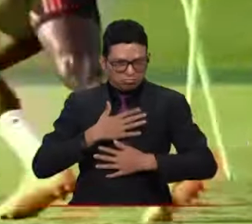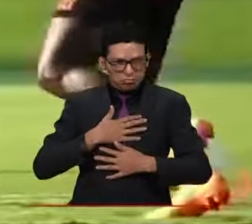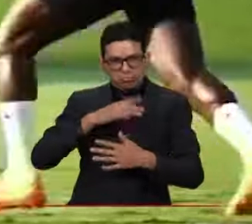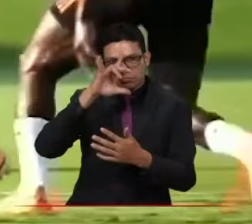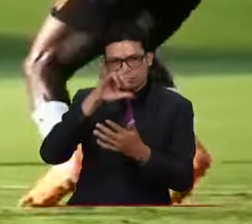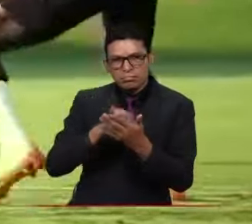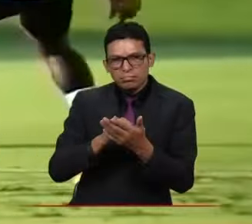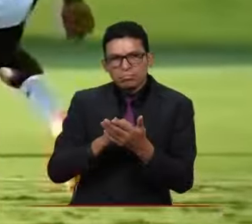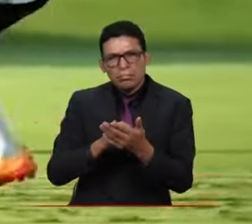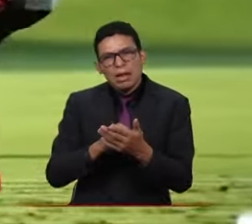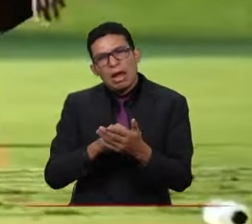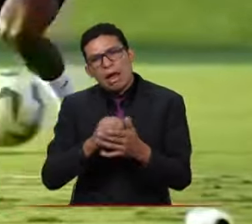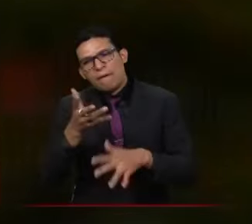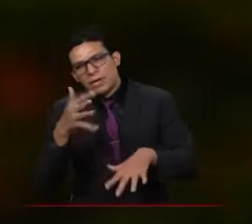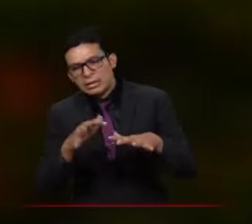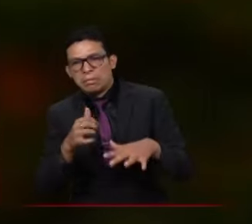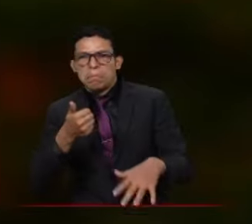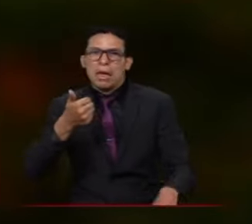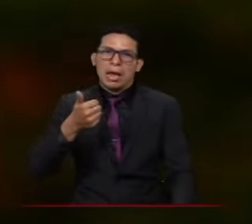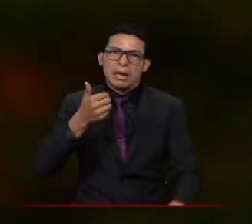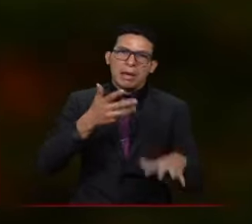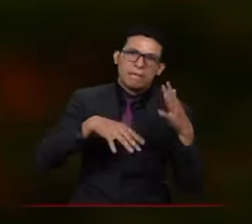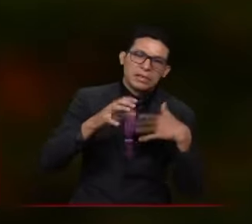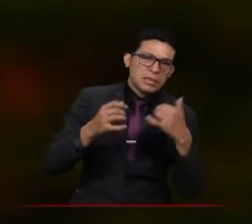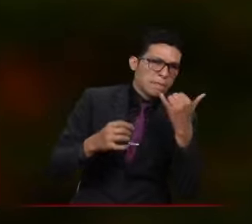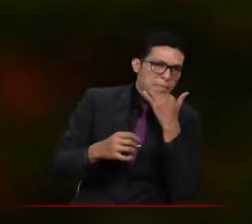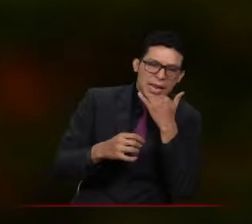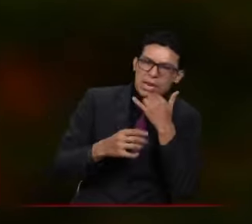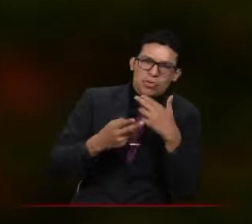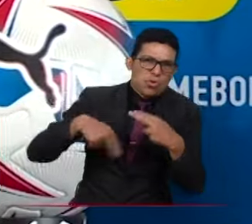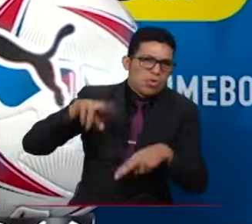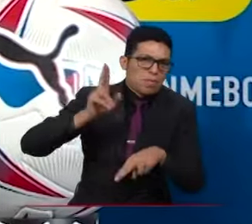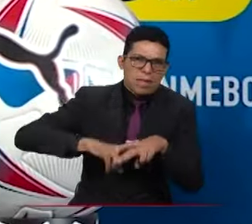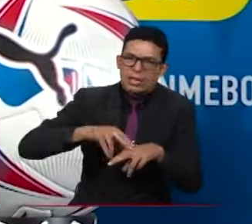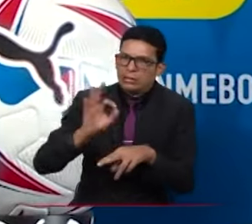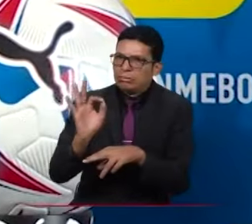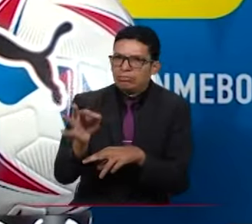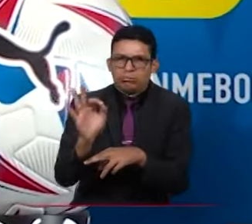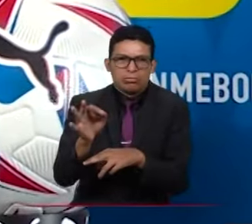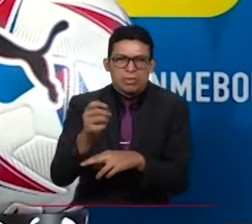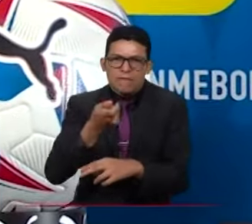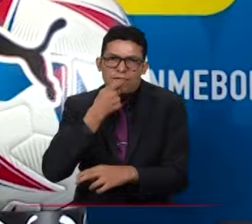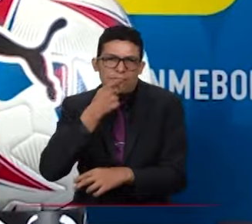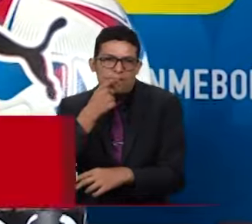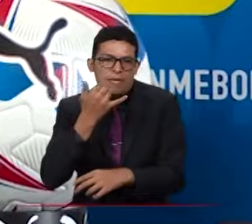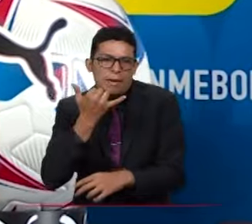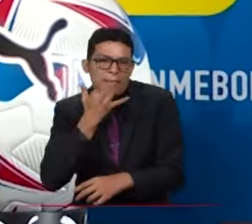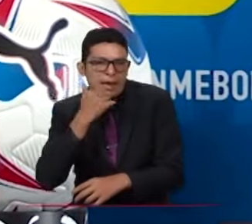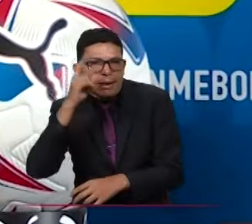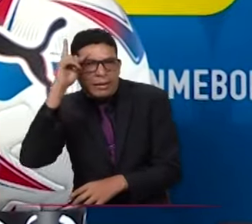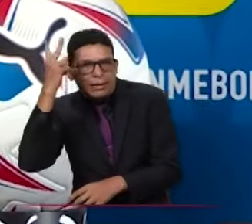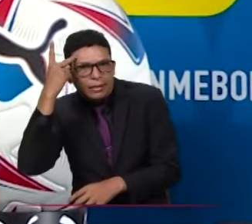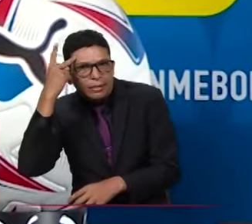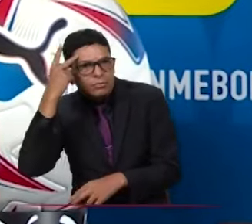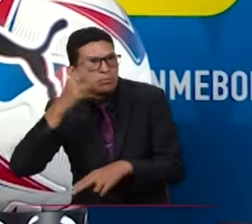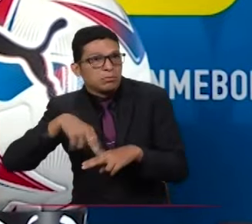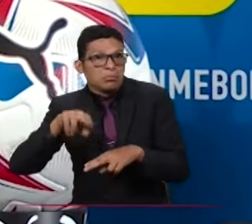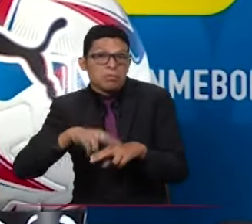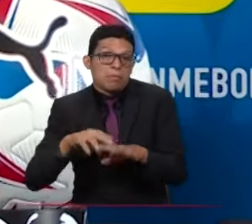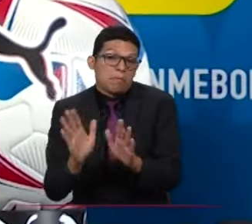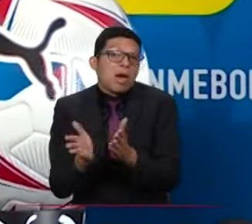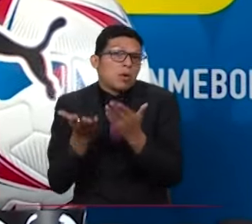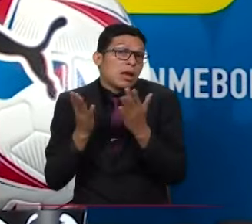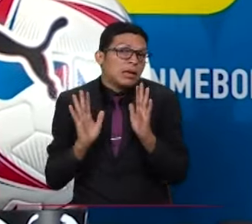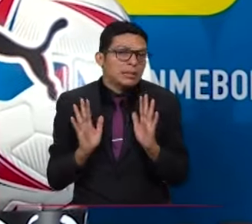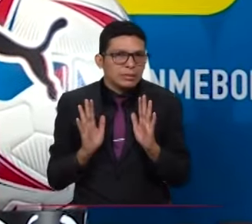hay aciertos y errores arbitrales en todos los partidos, ¿no? Es una parte que a lo mejor se puede mejorar, pero que